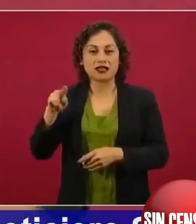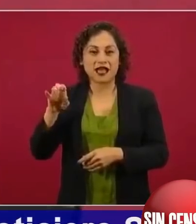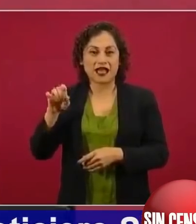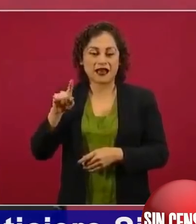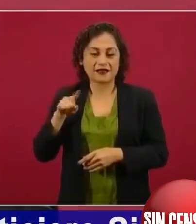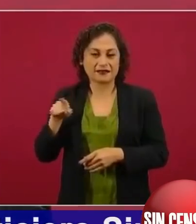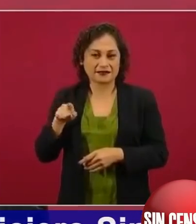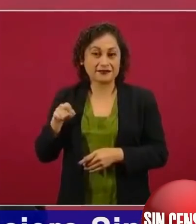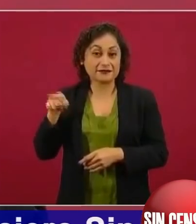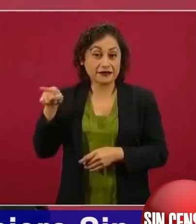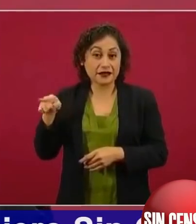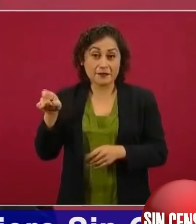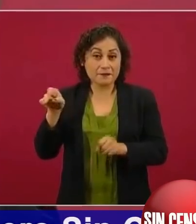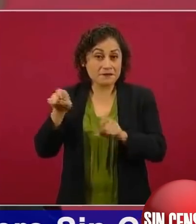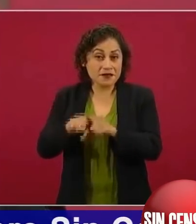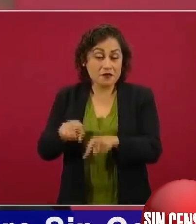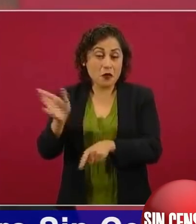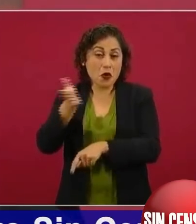práctica.